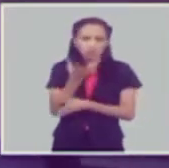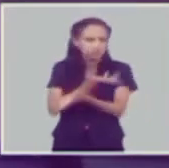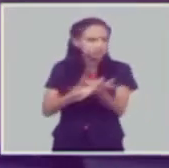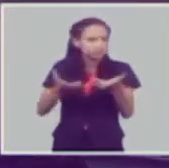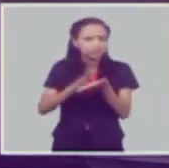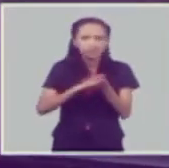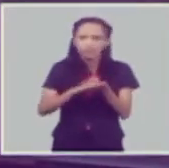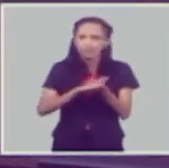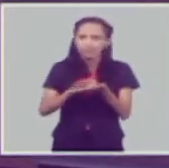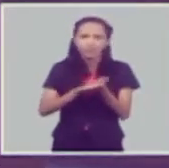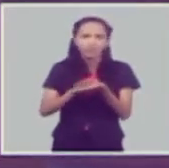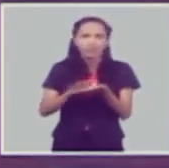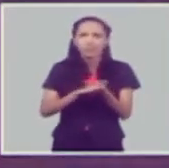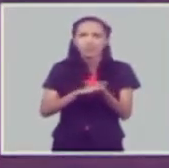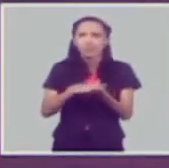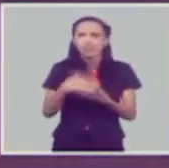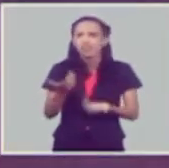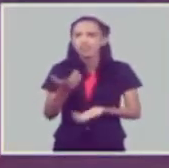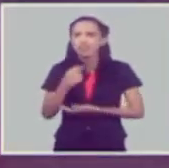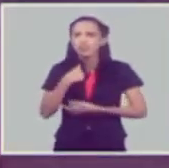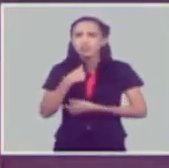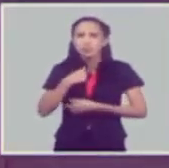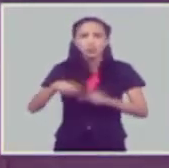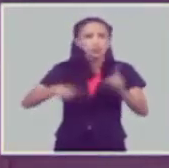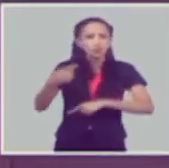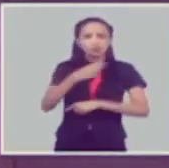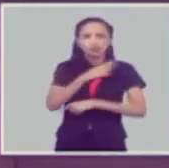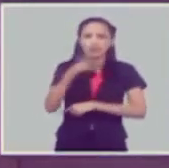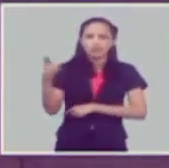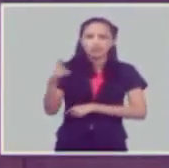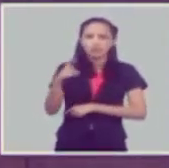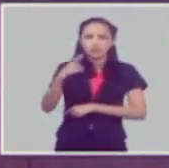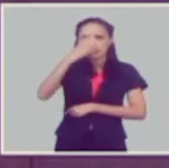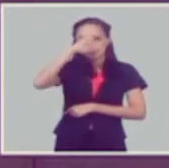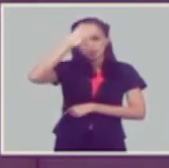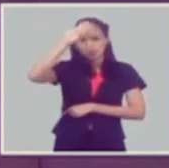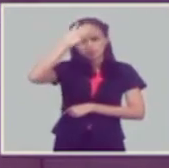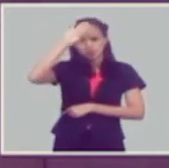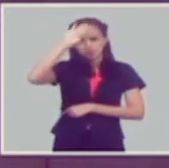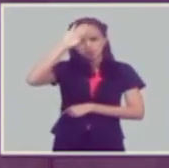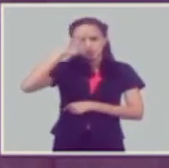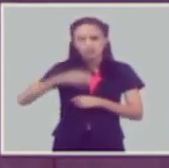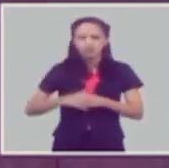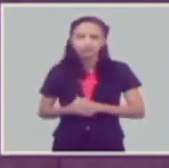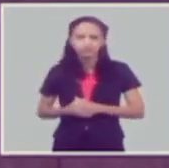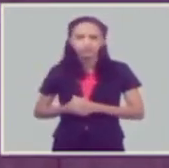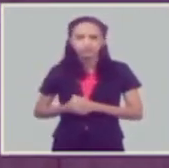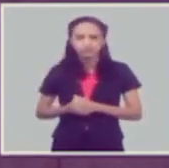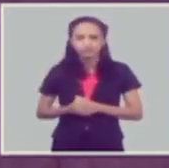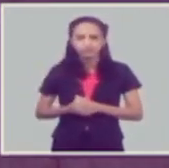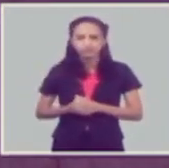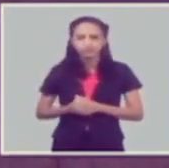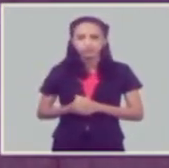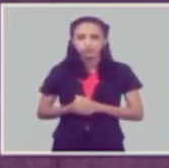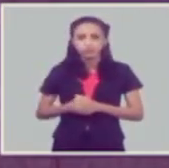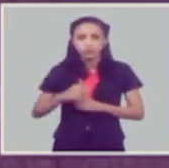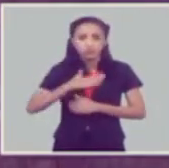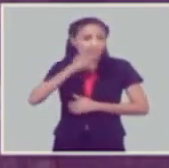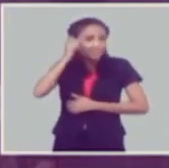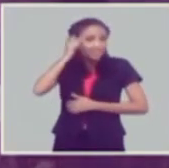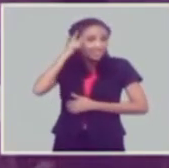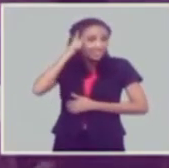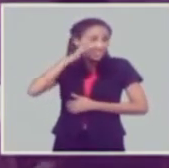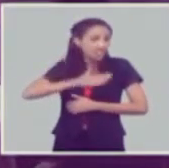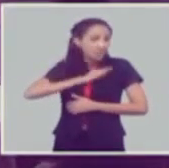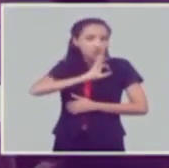que no cederemos ni un ápice es con la revolución, el socialismo y nuestra soberanía. Los principios no